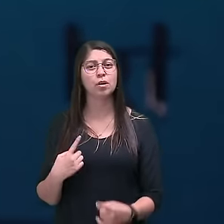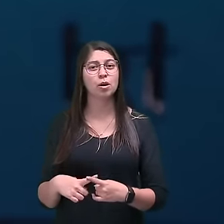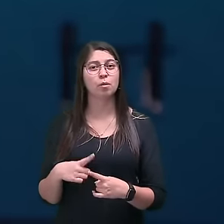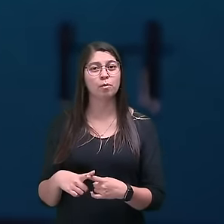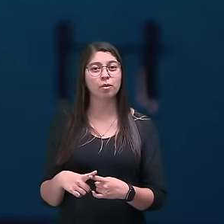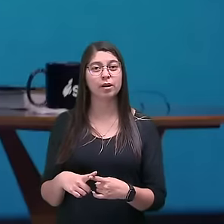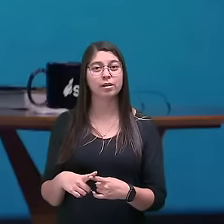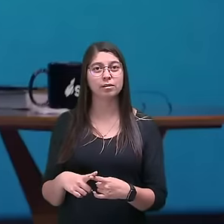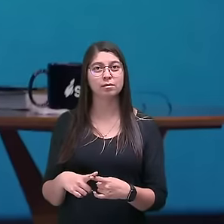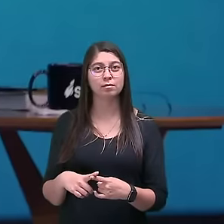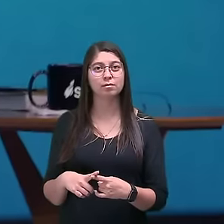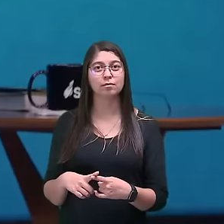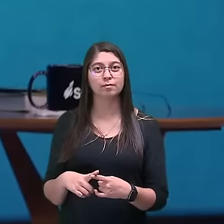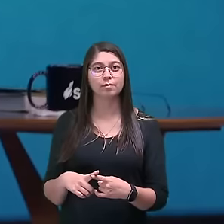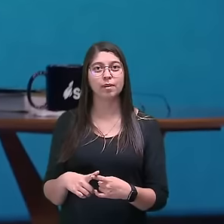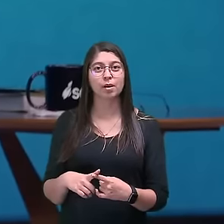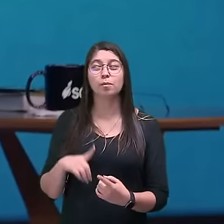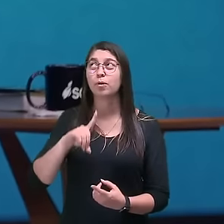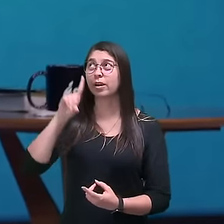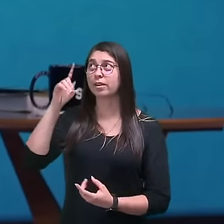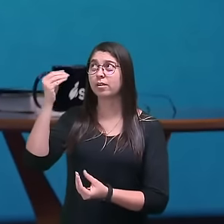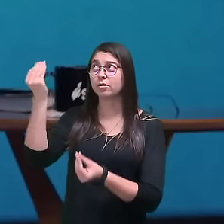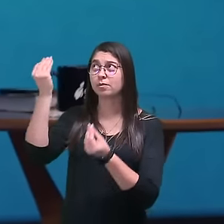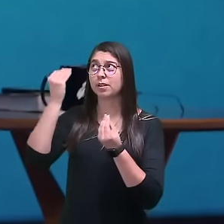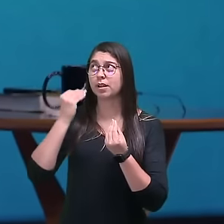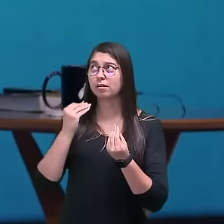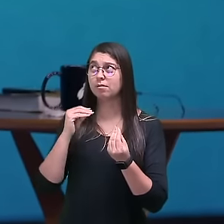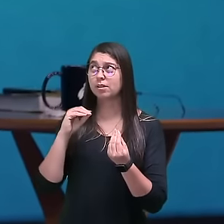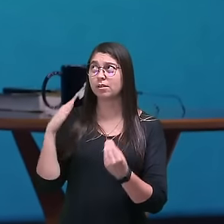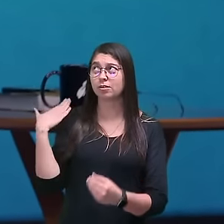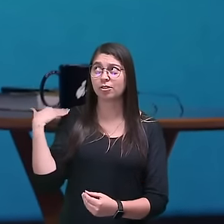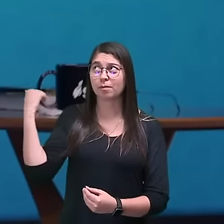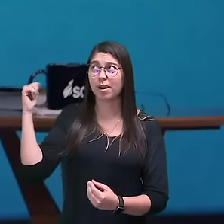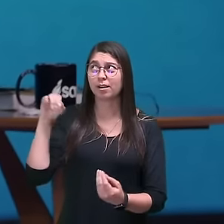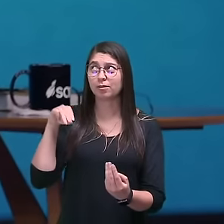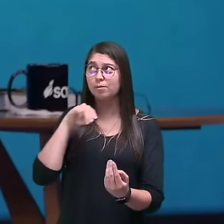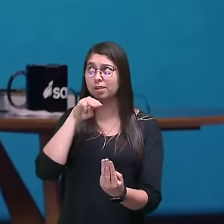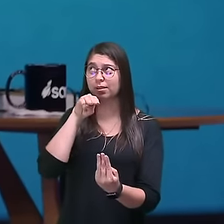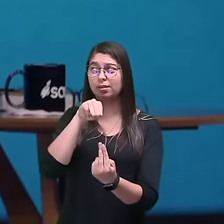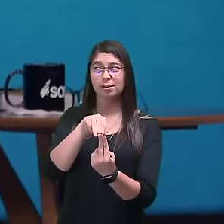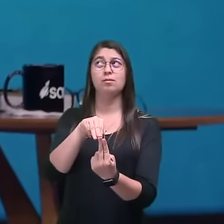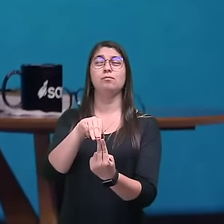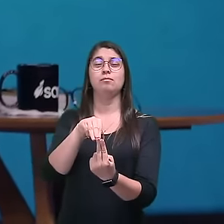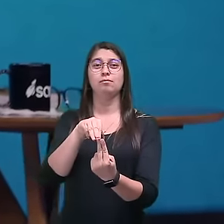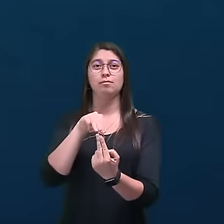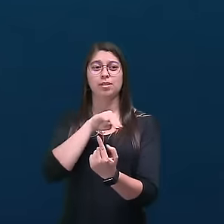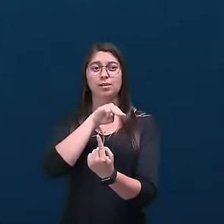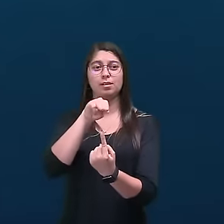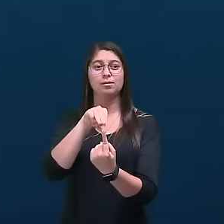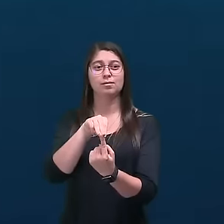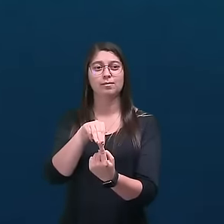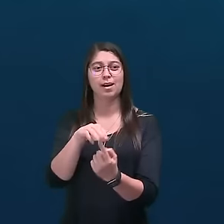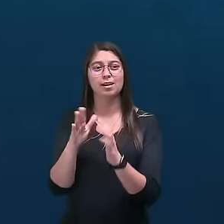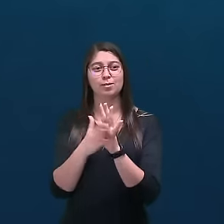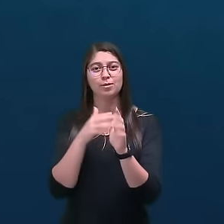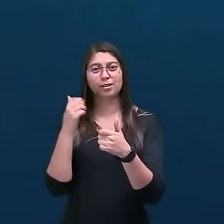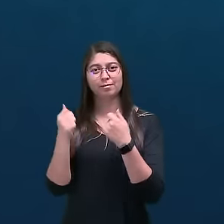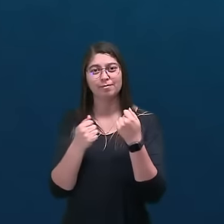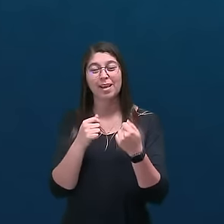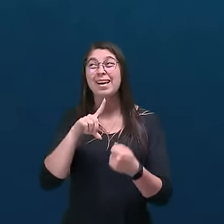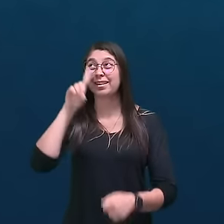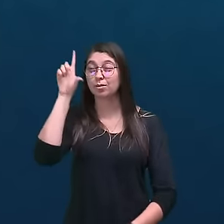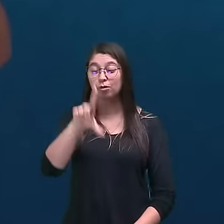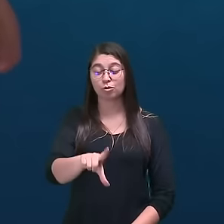por tu causa. Ay, yo estoy sintiendo poder de Dios. Aleluya. Aleluya. Dios va a levantar personas